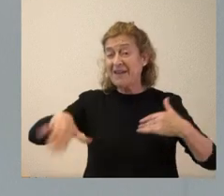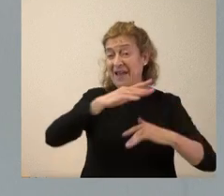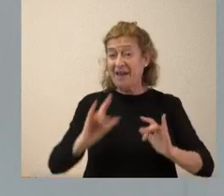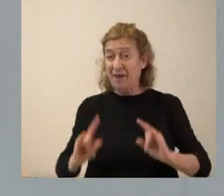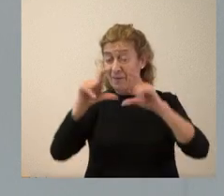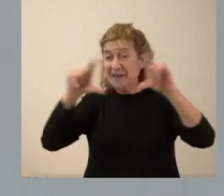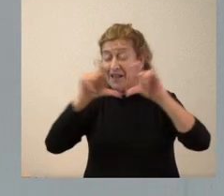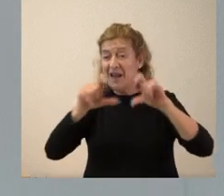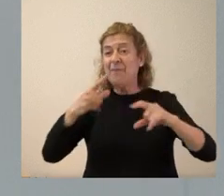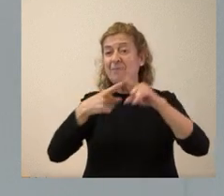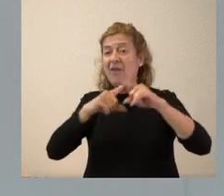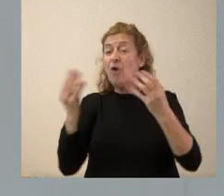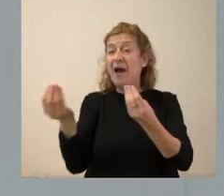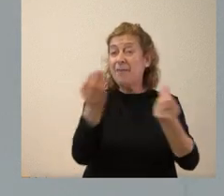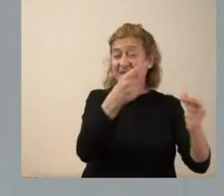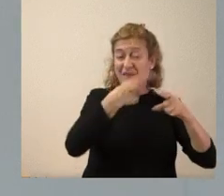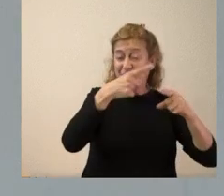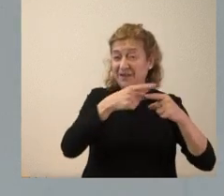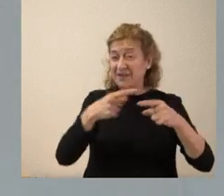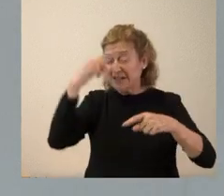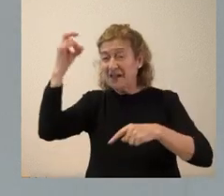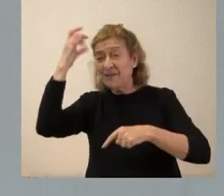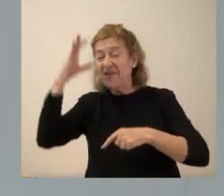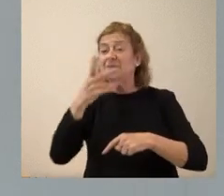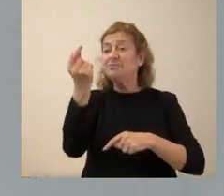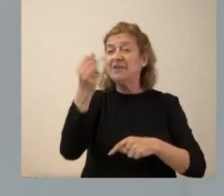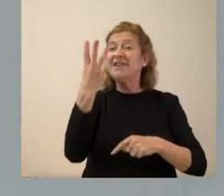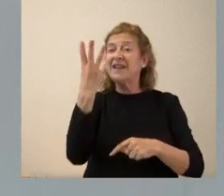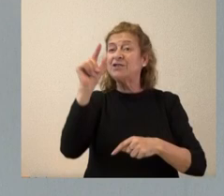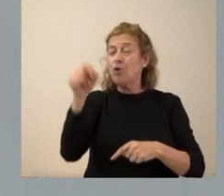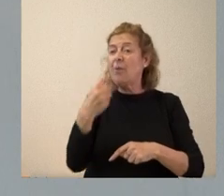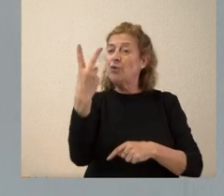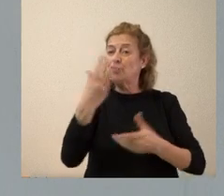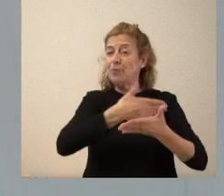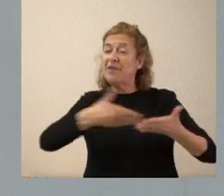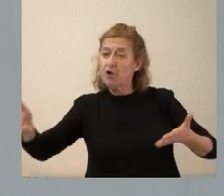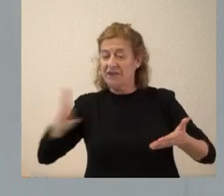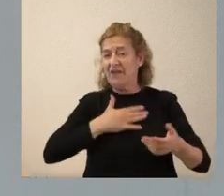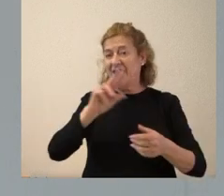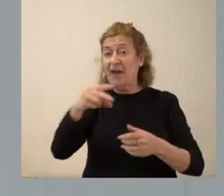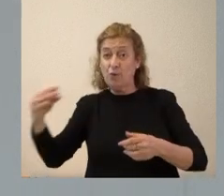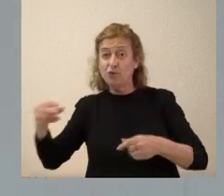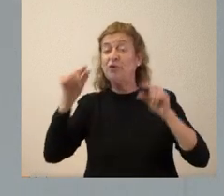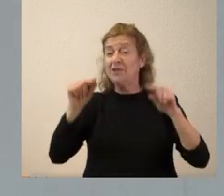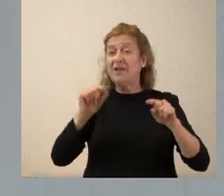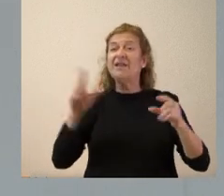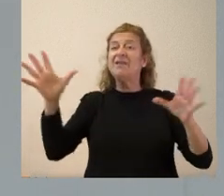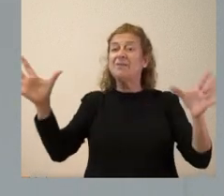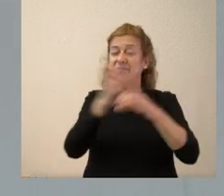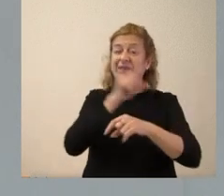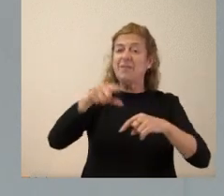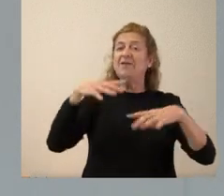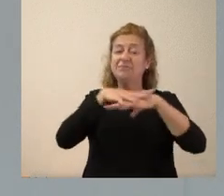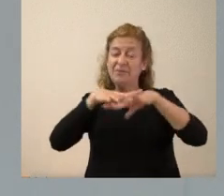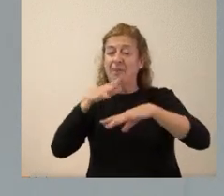en sus diferentes actividades por un importe de 3,2 millones de euros a esto se une un conjunto de infraestructuras